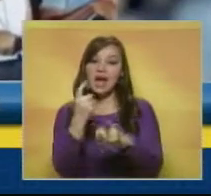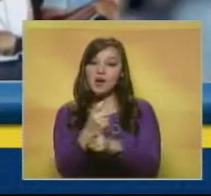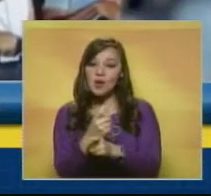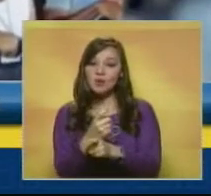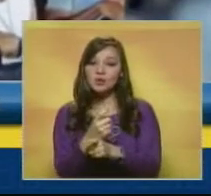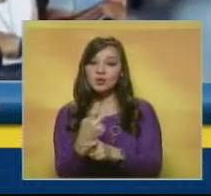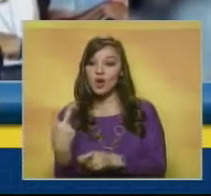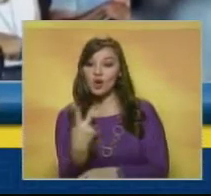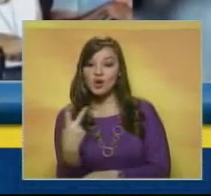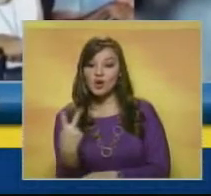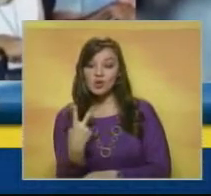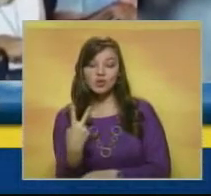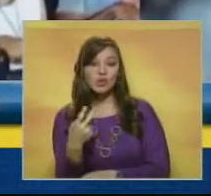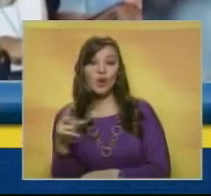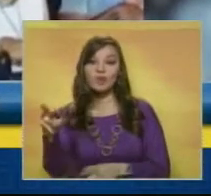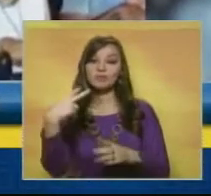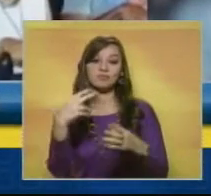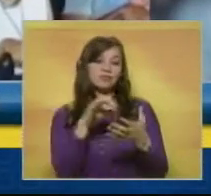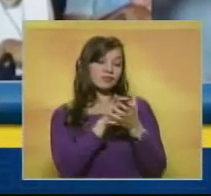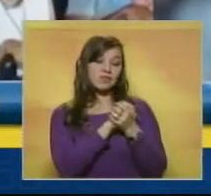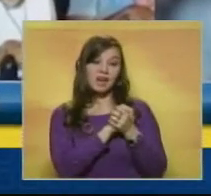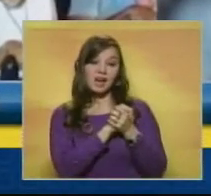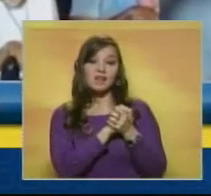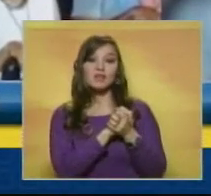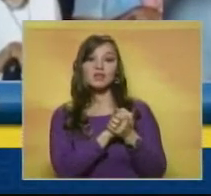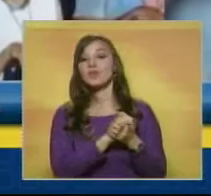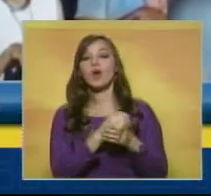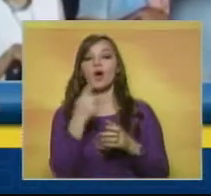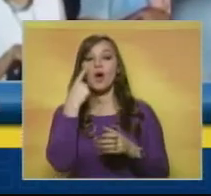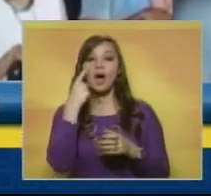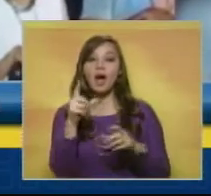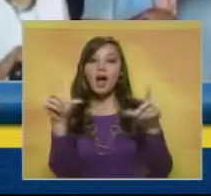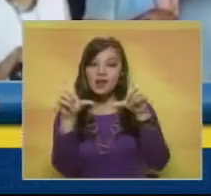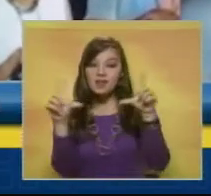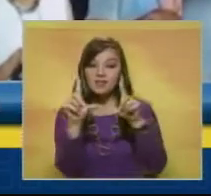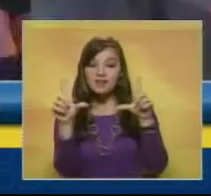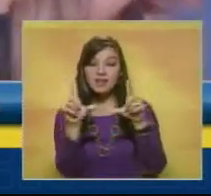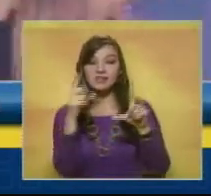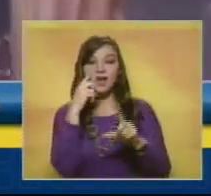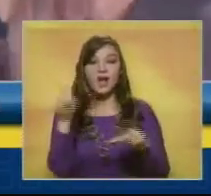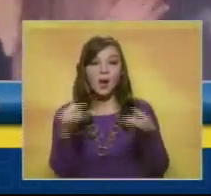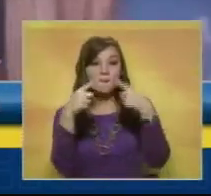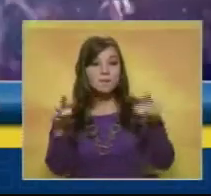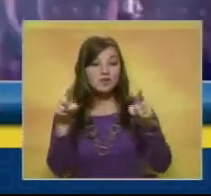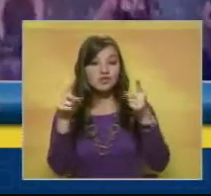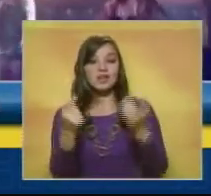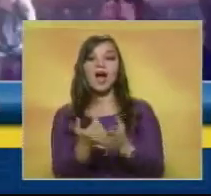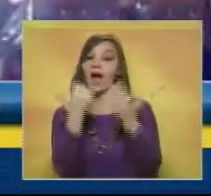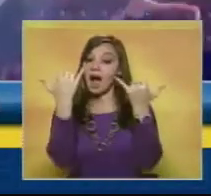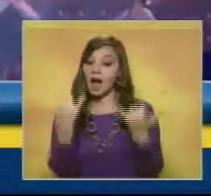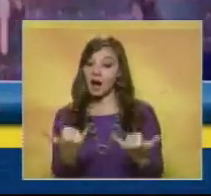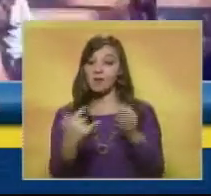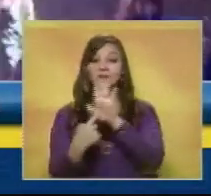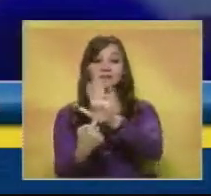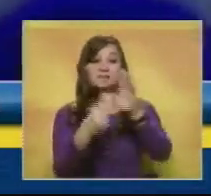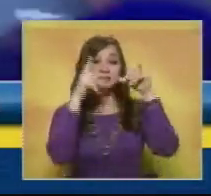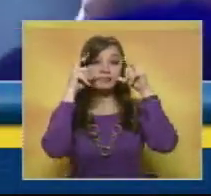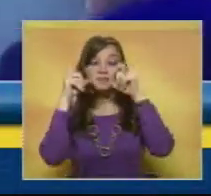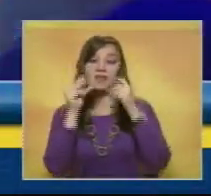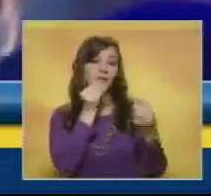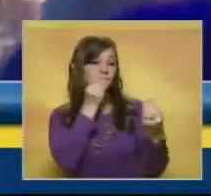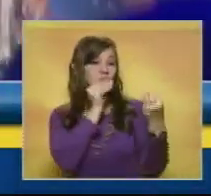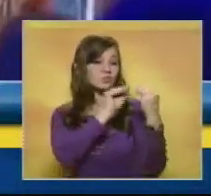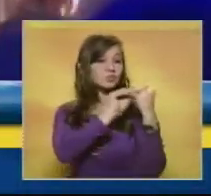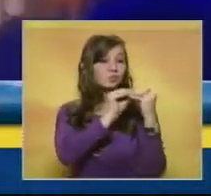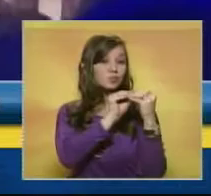cuando ambos se dejaron ver agarrados de la mano en los MTV Video Music Awards. Ahora circula la foto de su primer